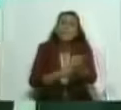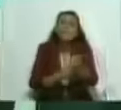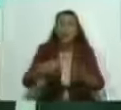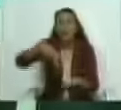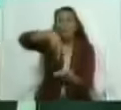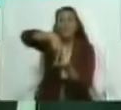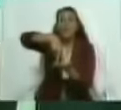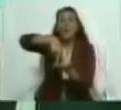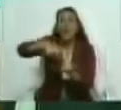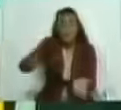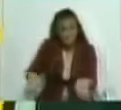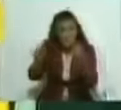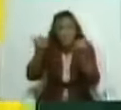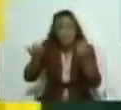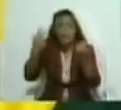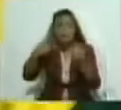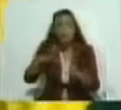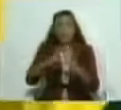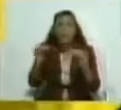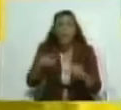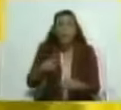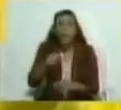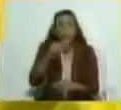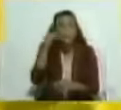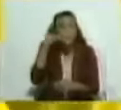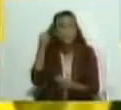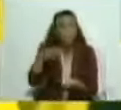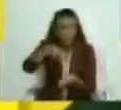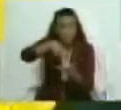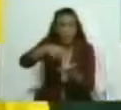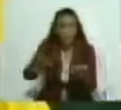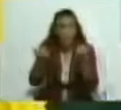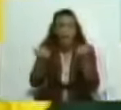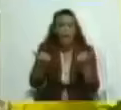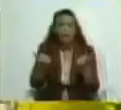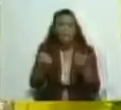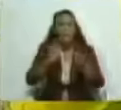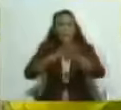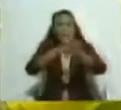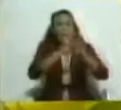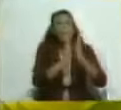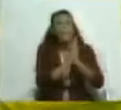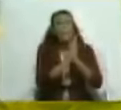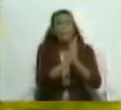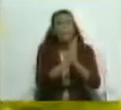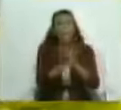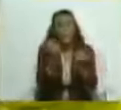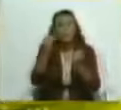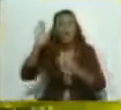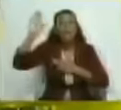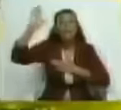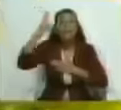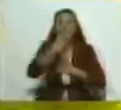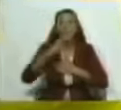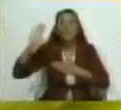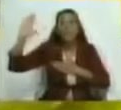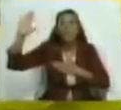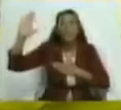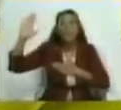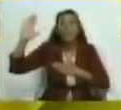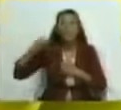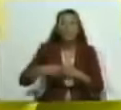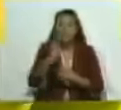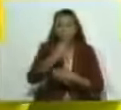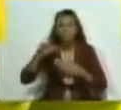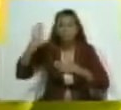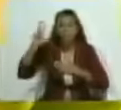pie, a mis hermanos, todos los que están aquí. Yo quiero pedirle que juremos ante el país, porque el país nos está